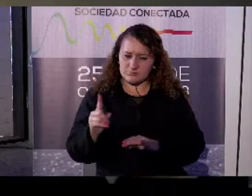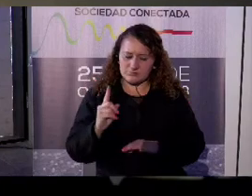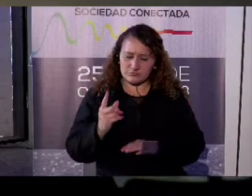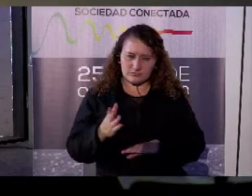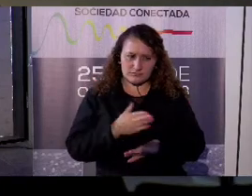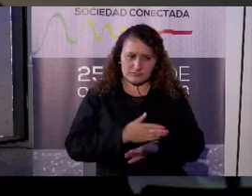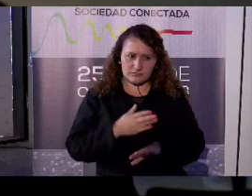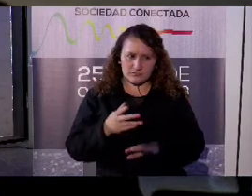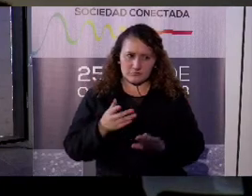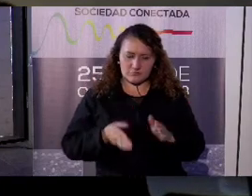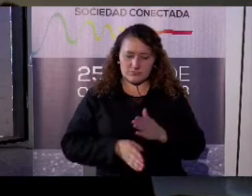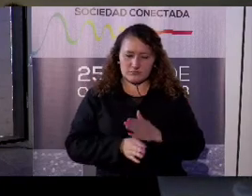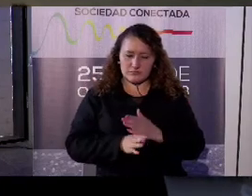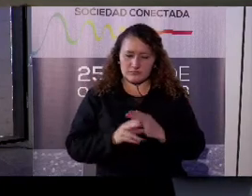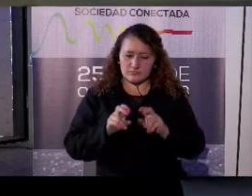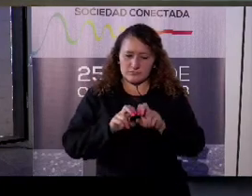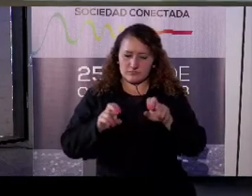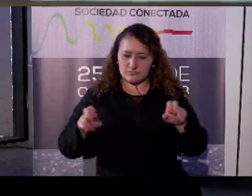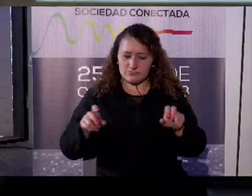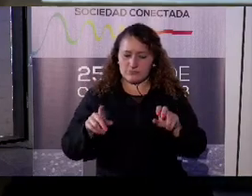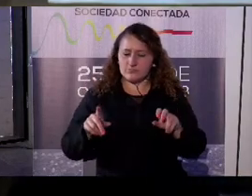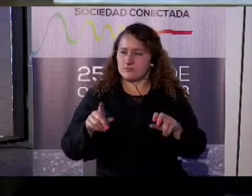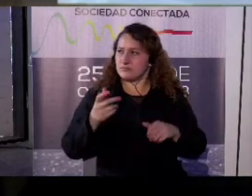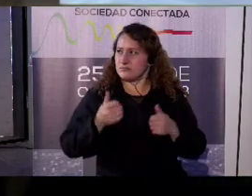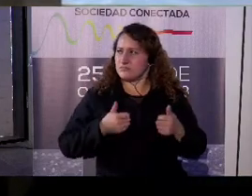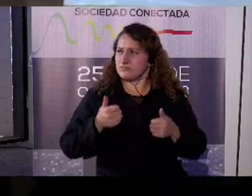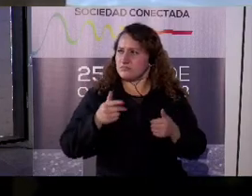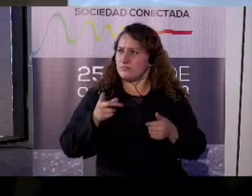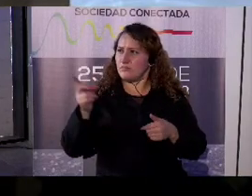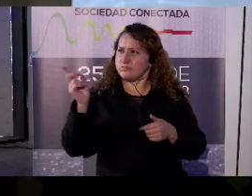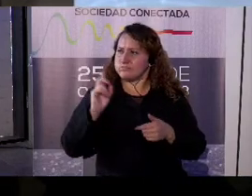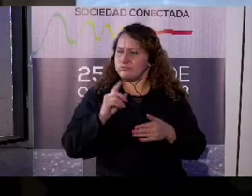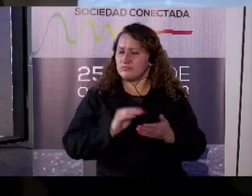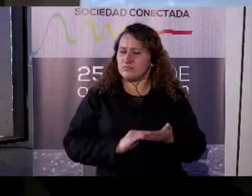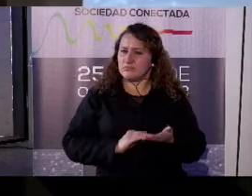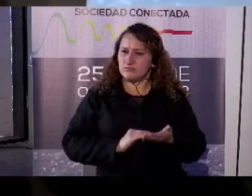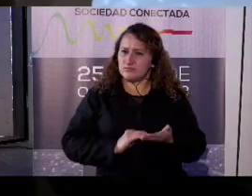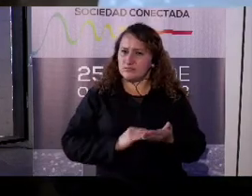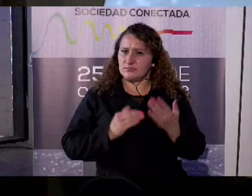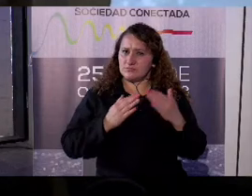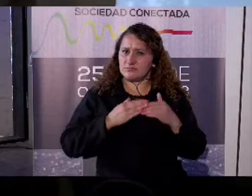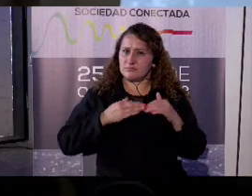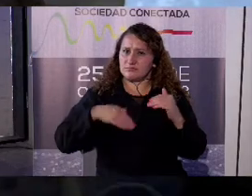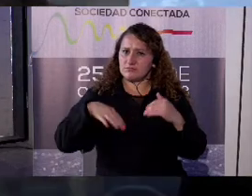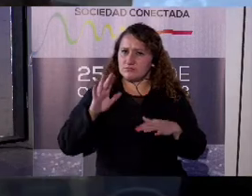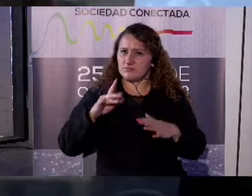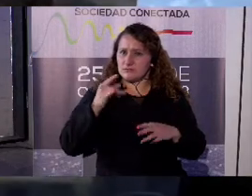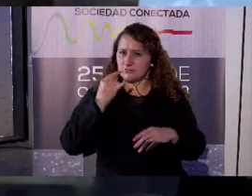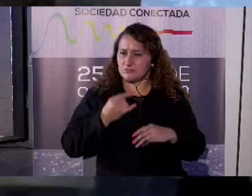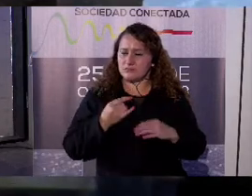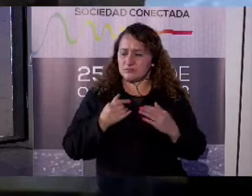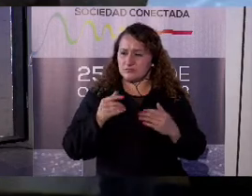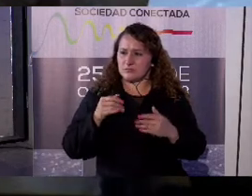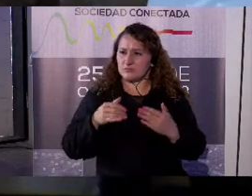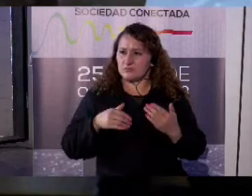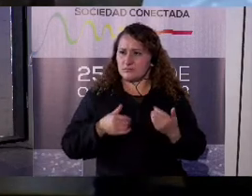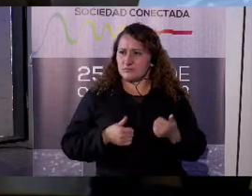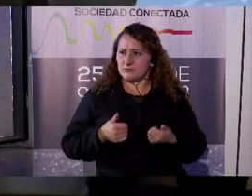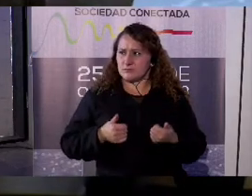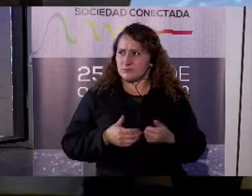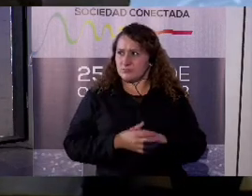a el resto de los panelistas es y cuál de estas soluciones es la que más interés está